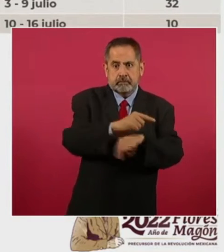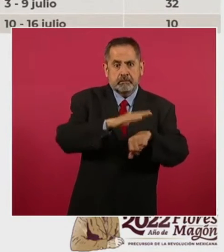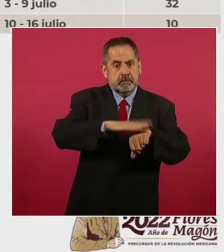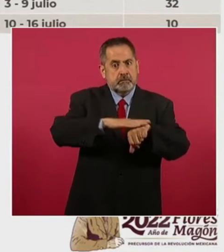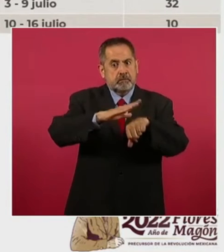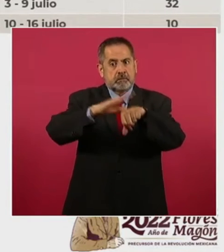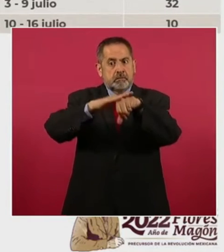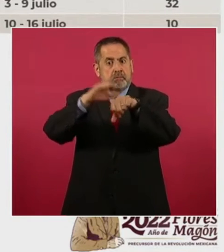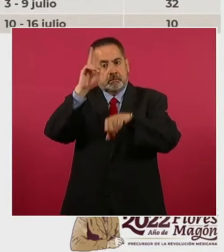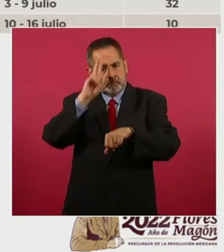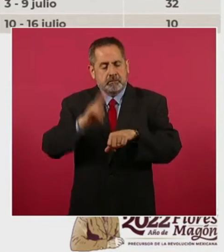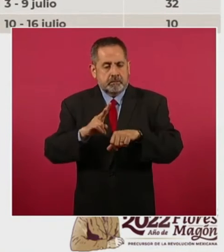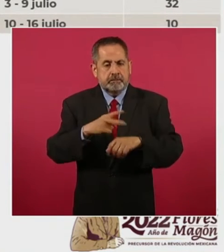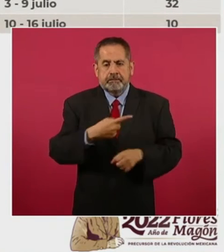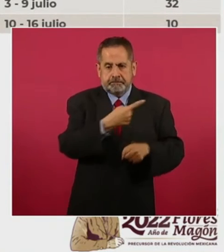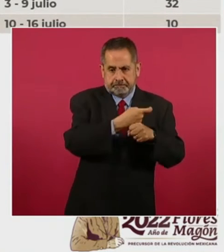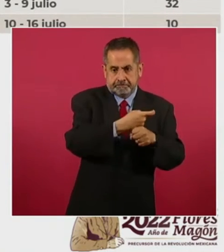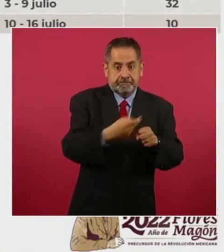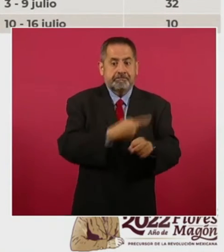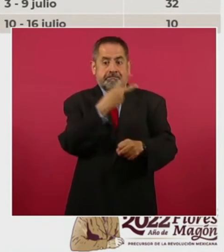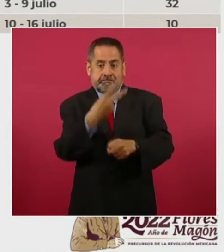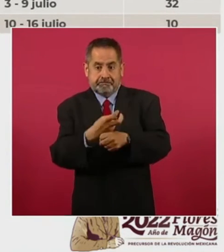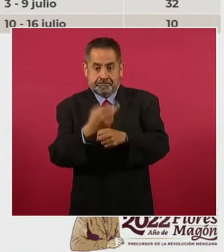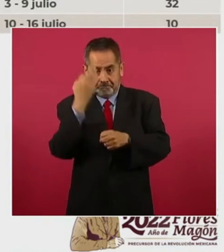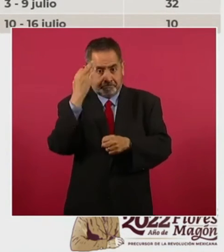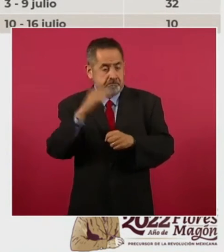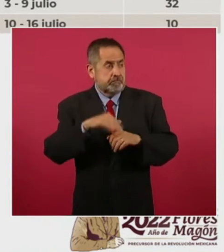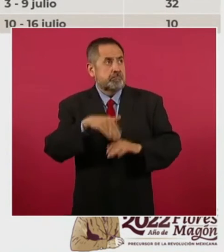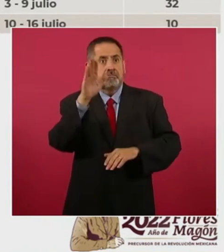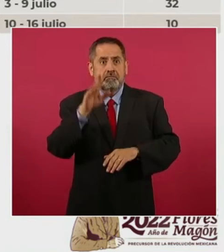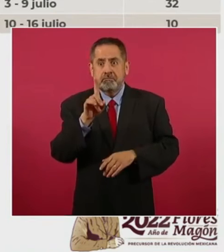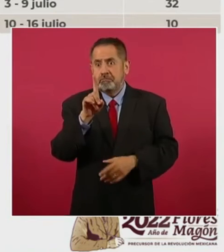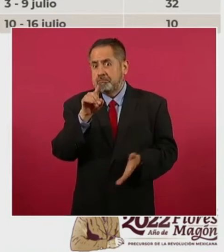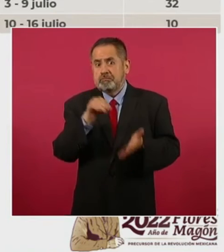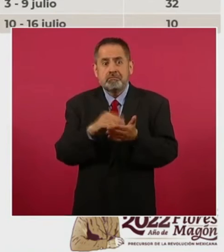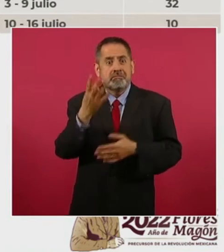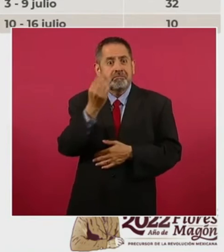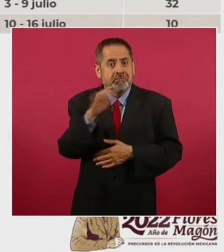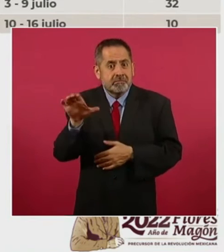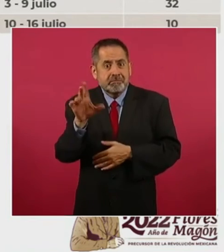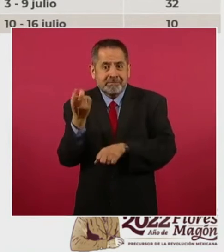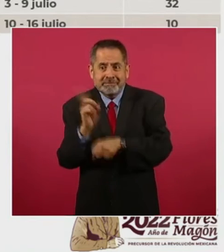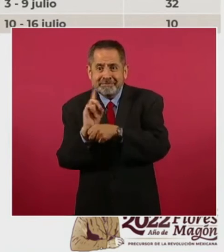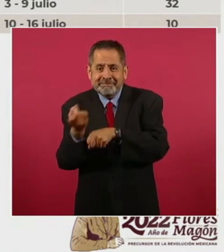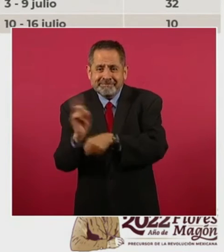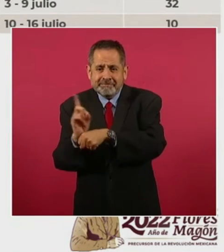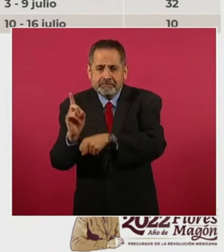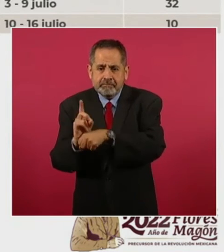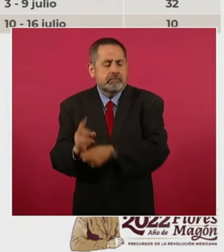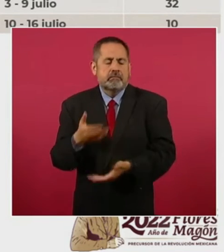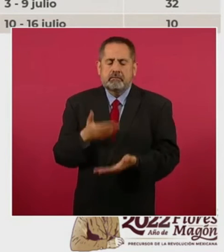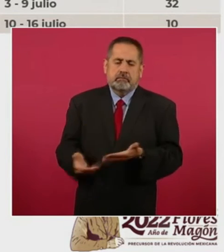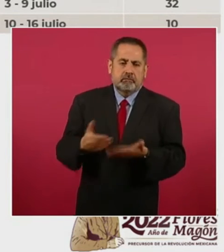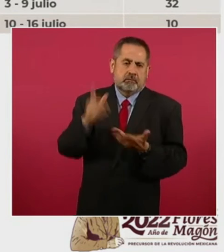de la epidemia, donde en la segunda ola llegamos a tener cerca de 1.900 defunciones por día, y hoy